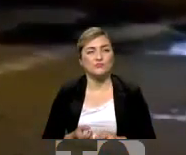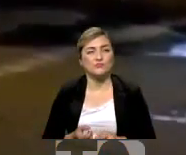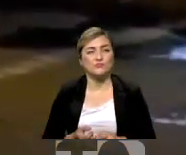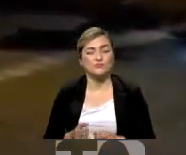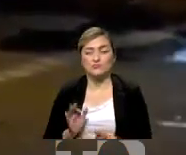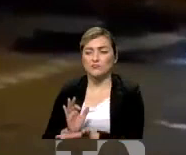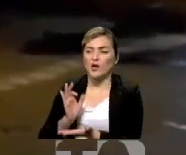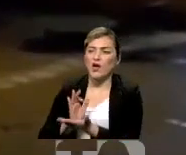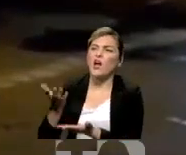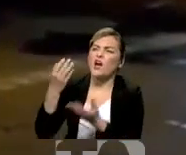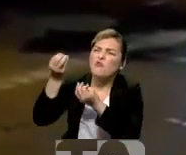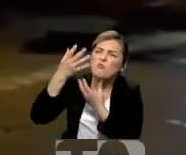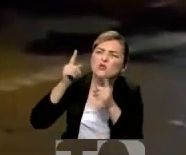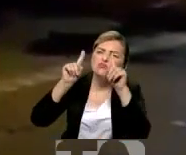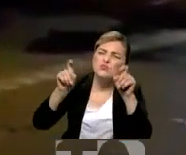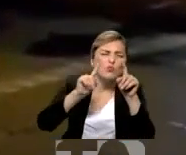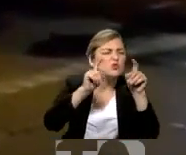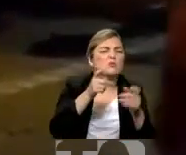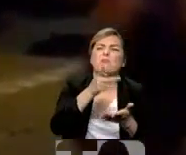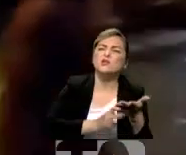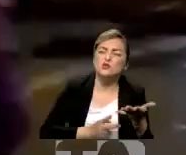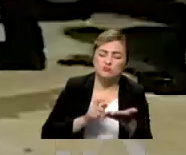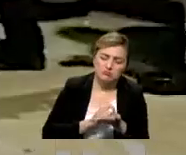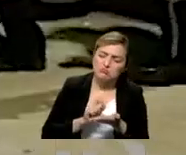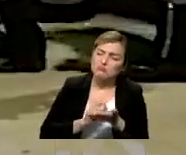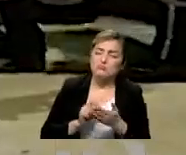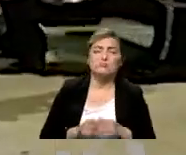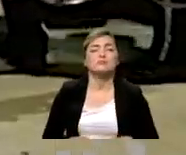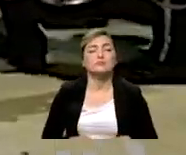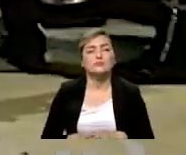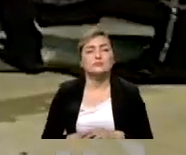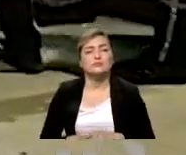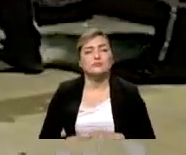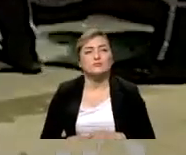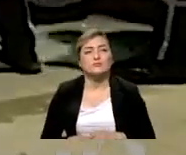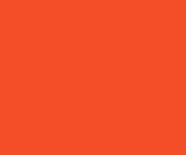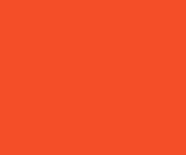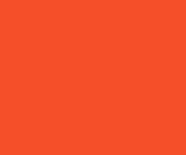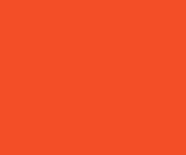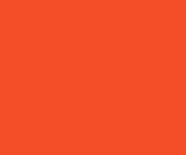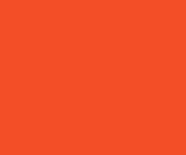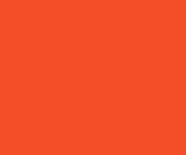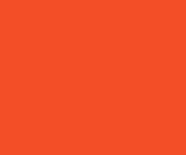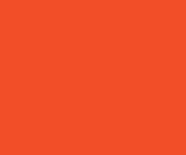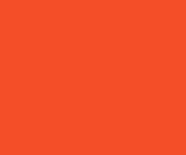la información en el lugar de los hechos para determinar lo sucedido. En Cuenca, Iván Rodríguez, 24 horas.